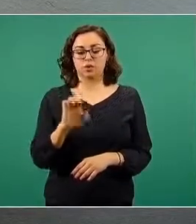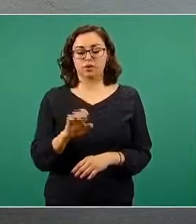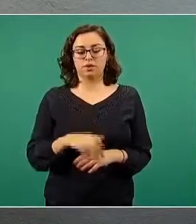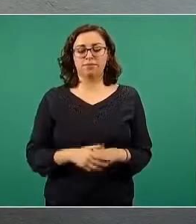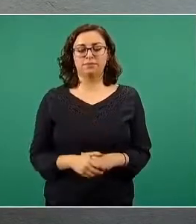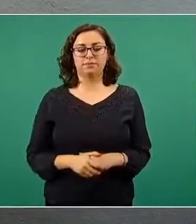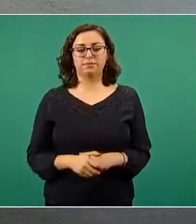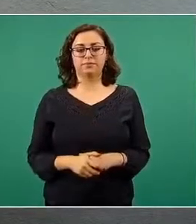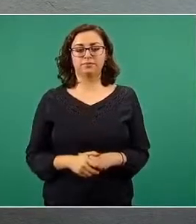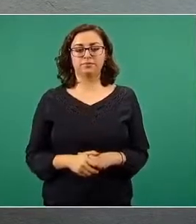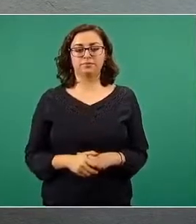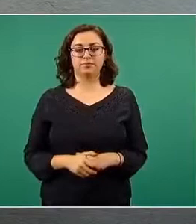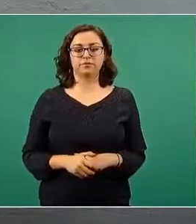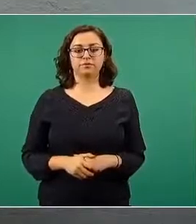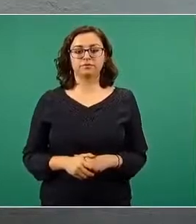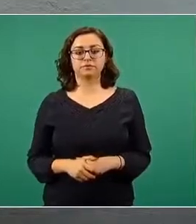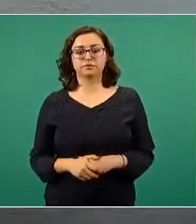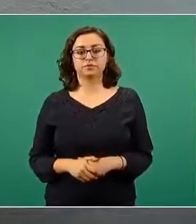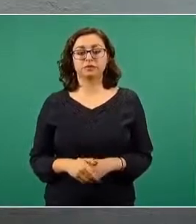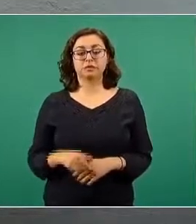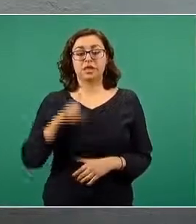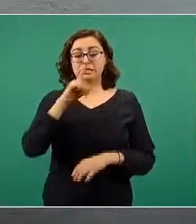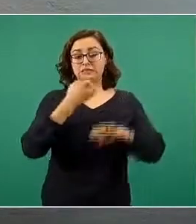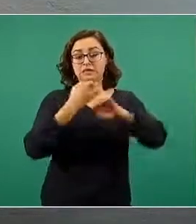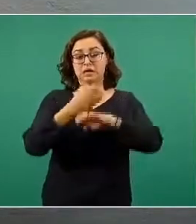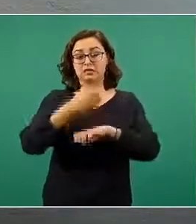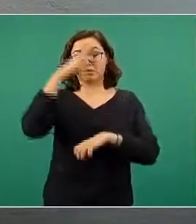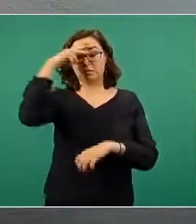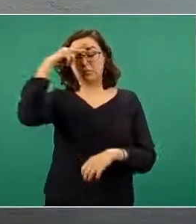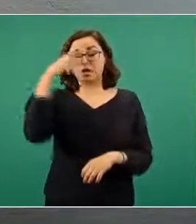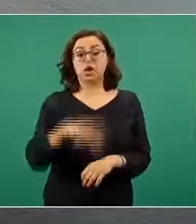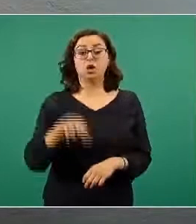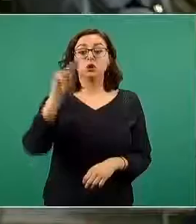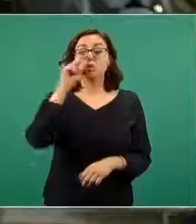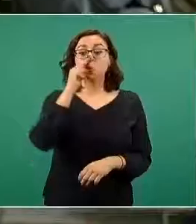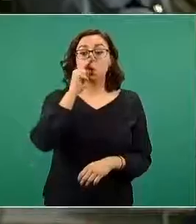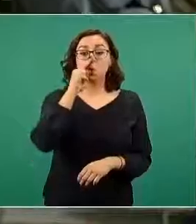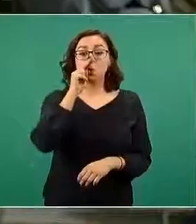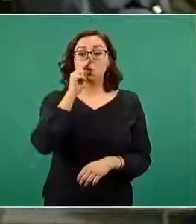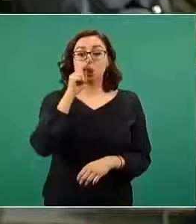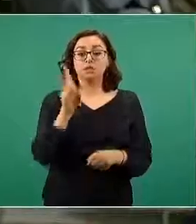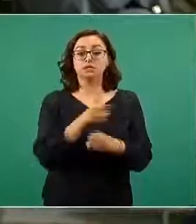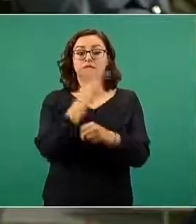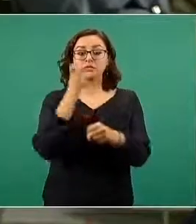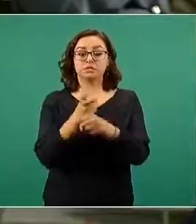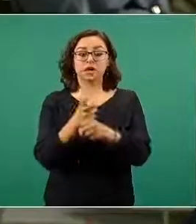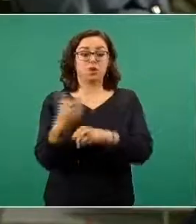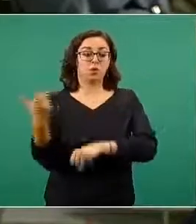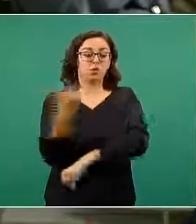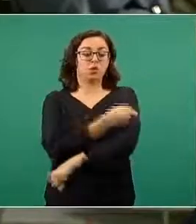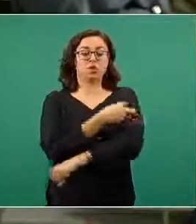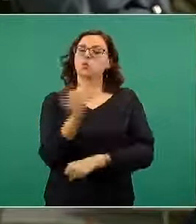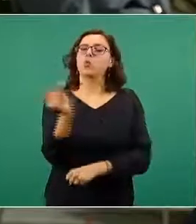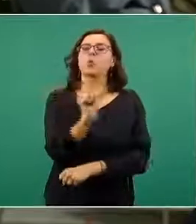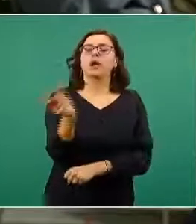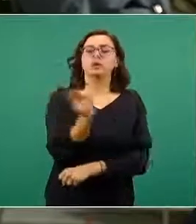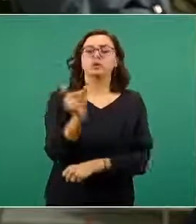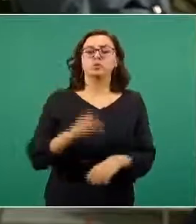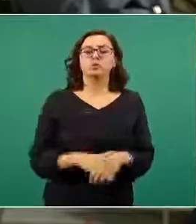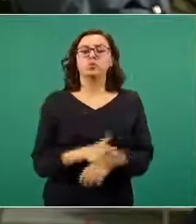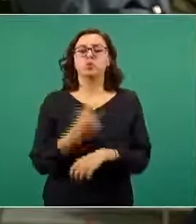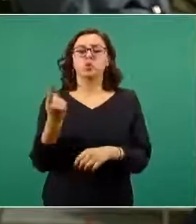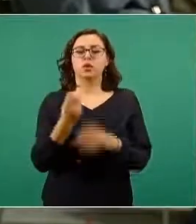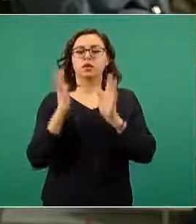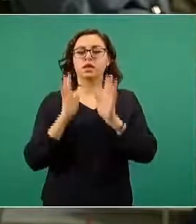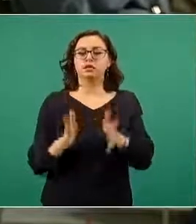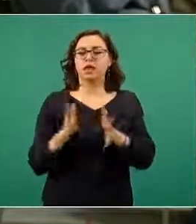Población del municipio de Nezahualcóyotl pregunta ¿cuándo recibirán la segunda dosis? Ya que pasaron 35 días después de que